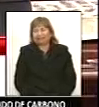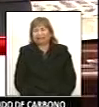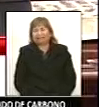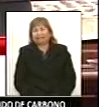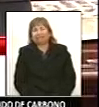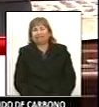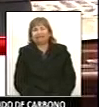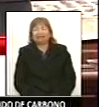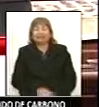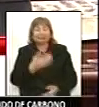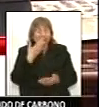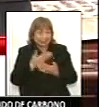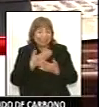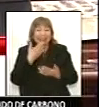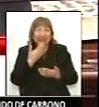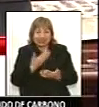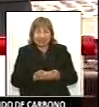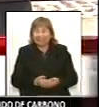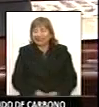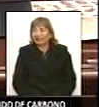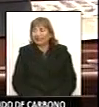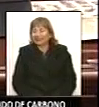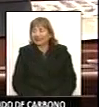Gracias, congresista Narváez. Tiene la